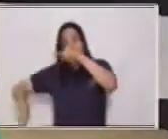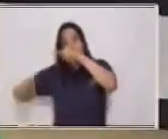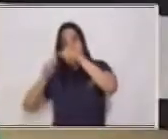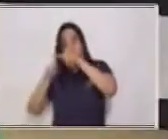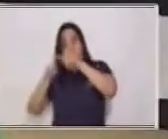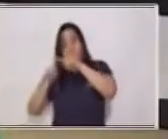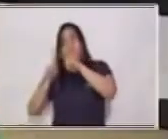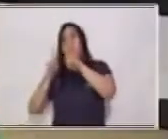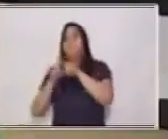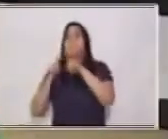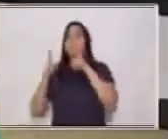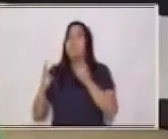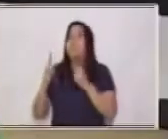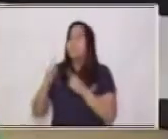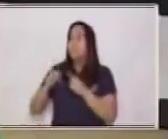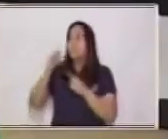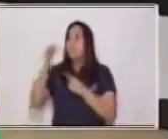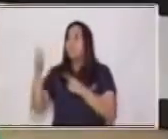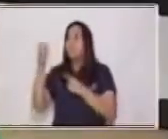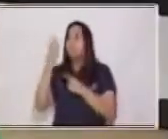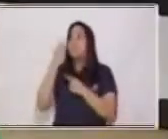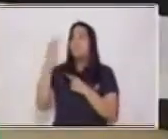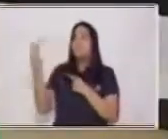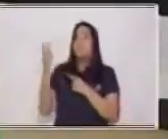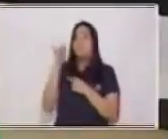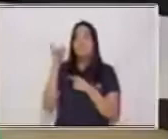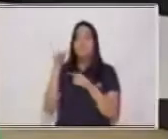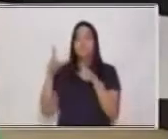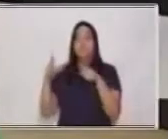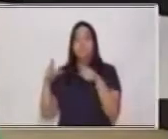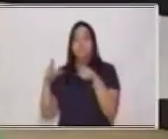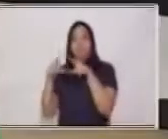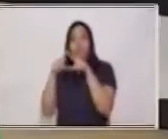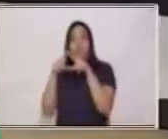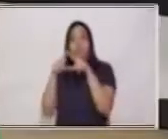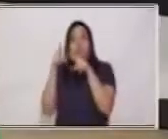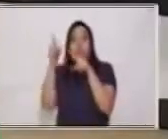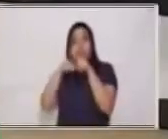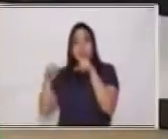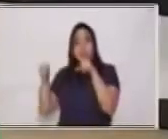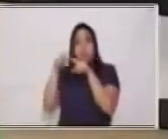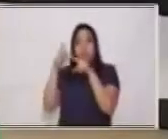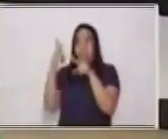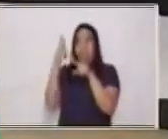un triángulo. Miren cómo tengo el mío. Le vamos a cortar un triángulo